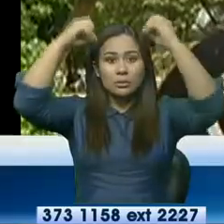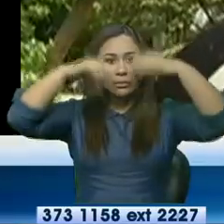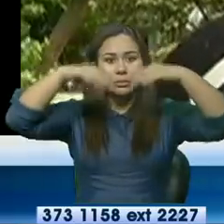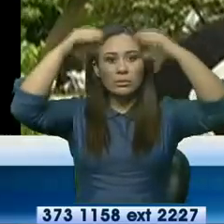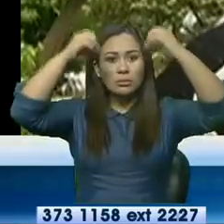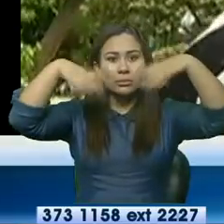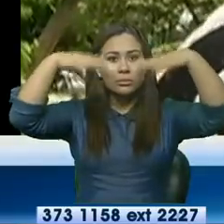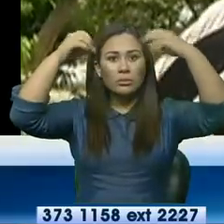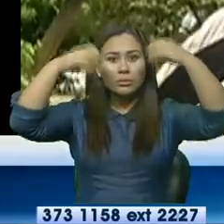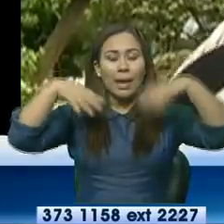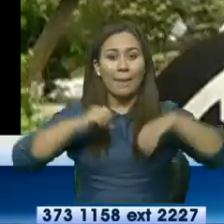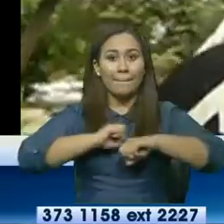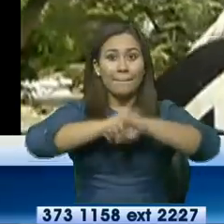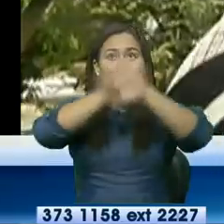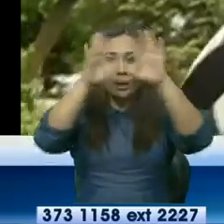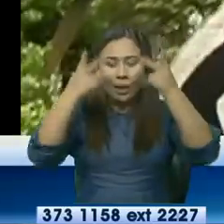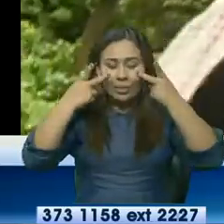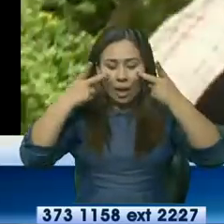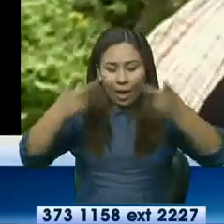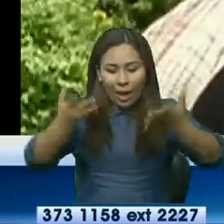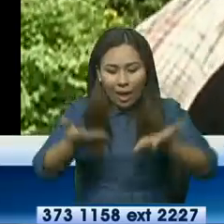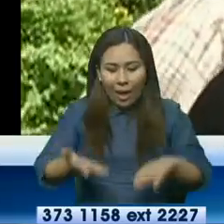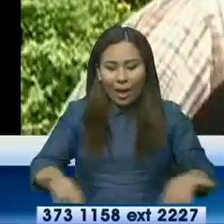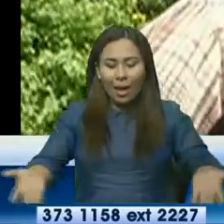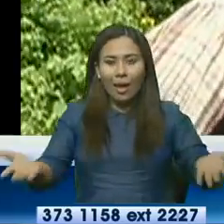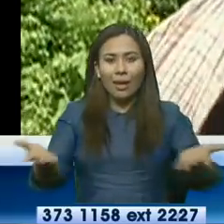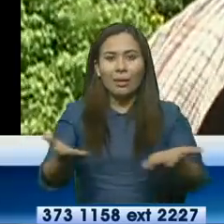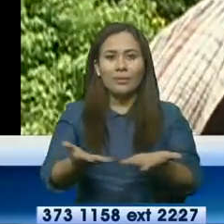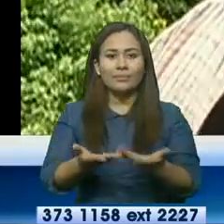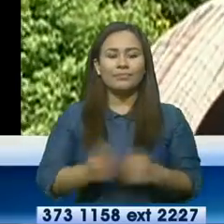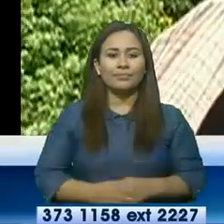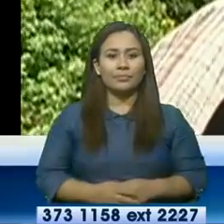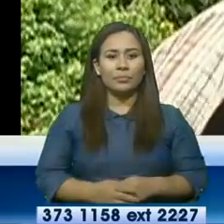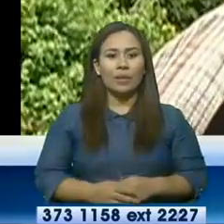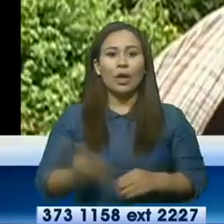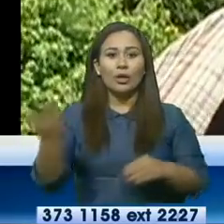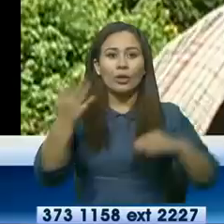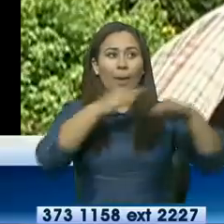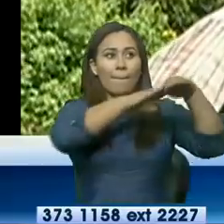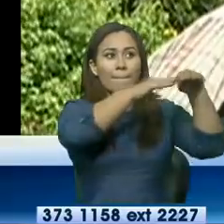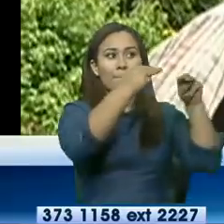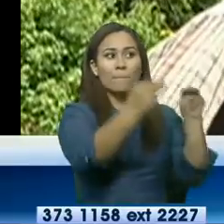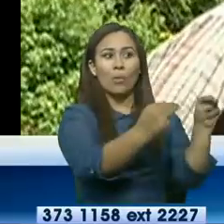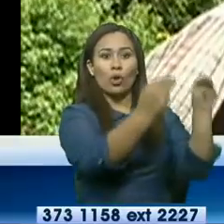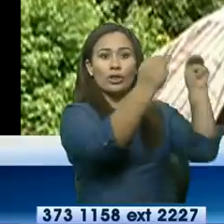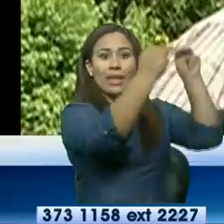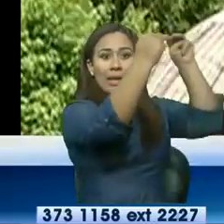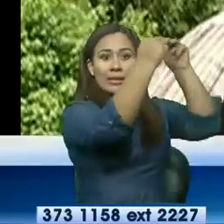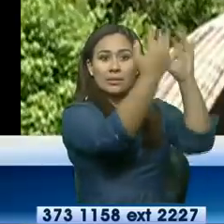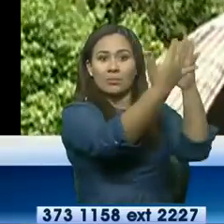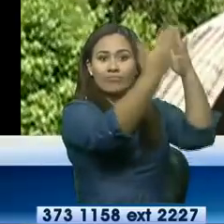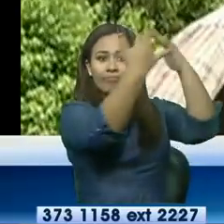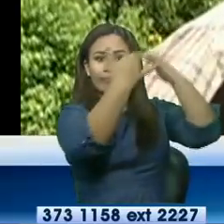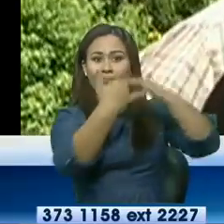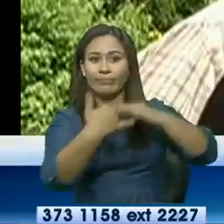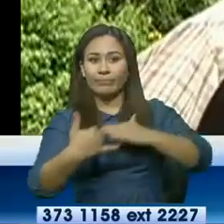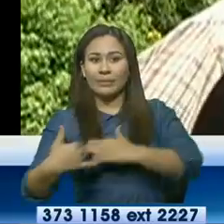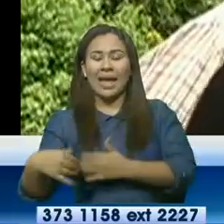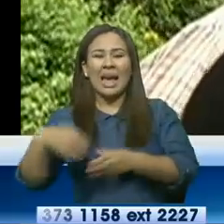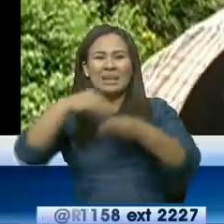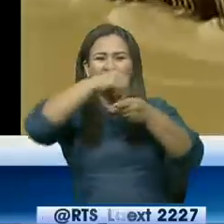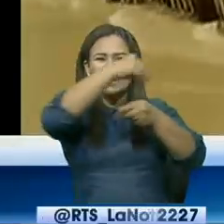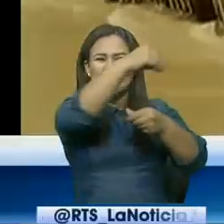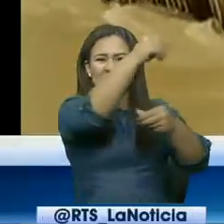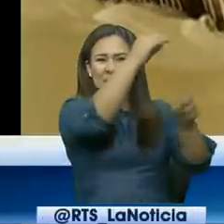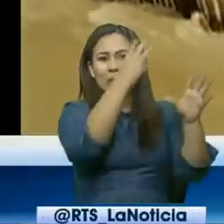madrugada que vemos en la novedad que está moviendo ahorita porque esto viene de los cerros de san antonio viene arrastrando todo palo toda maletín era el más grande